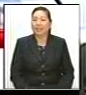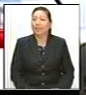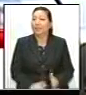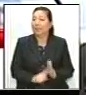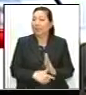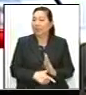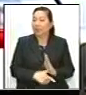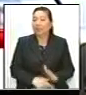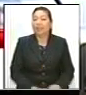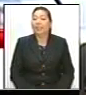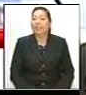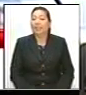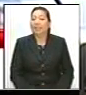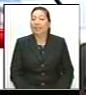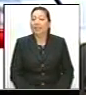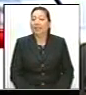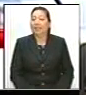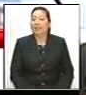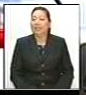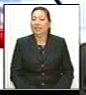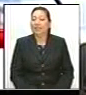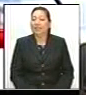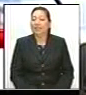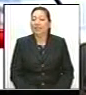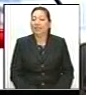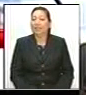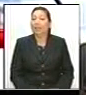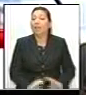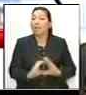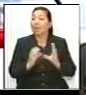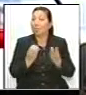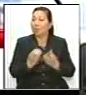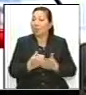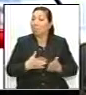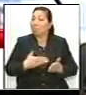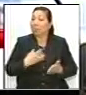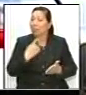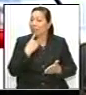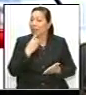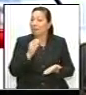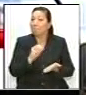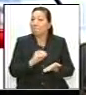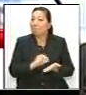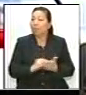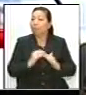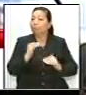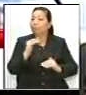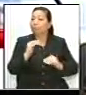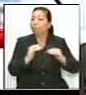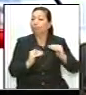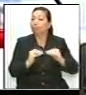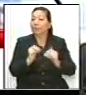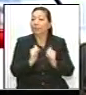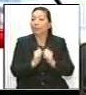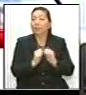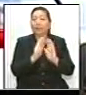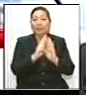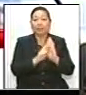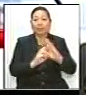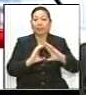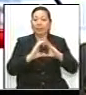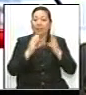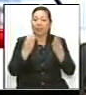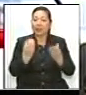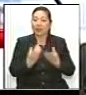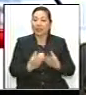Luego, entonces, el Congreso podría precisar aún más esos estándares o explicitarlos en el reglamento del